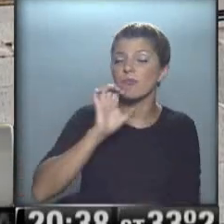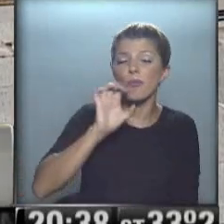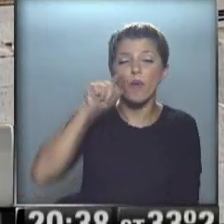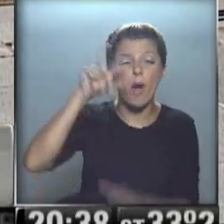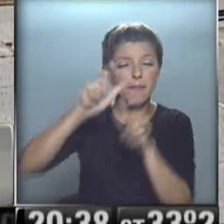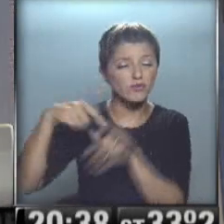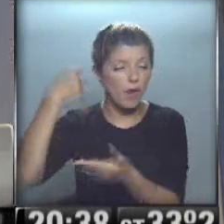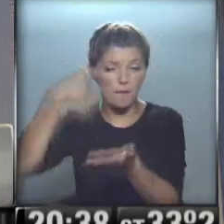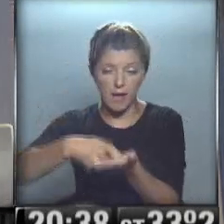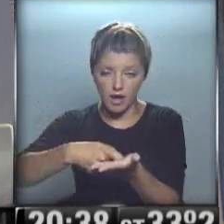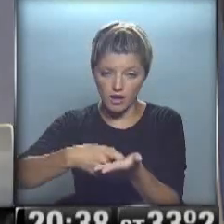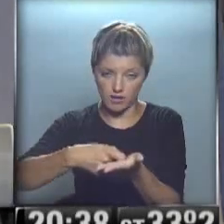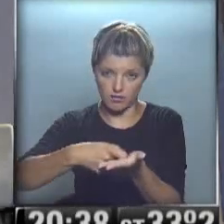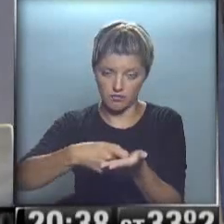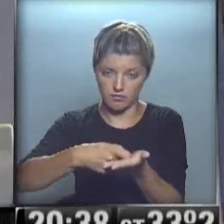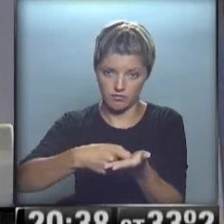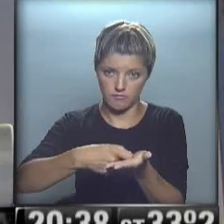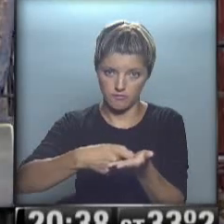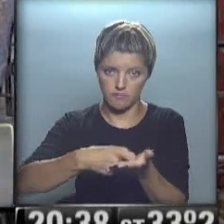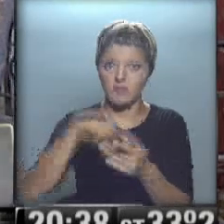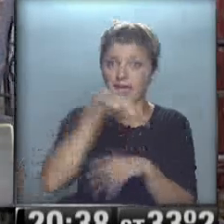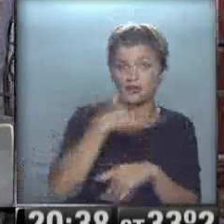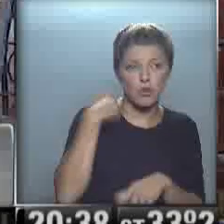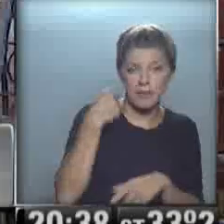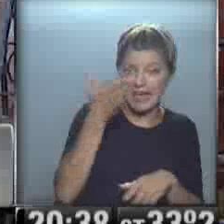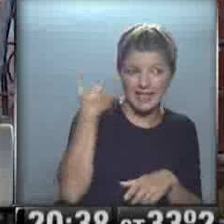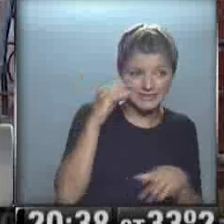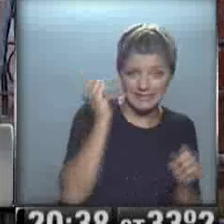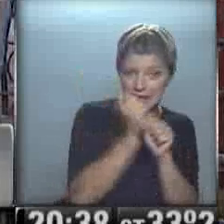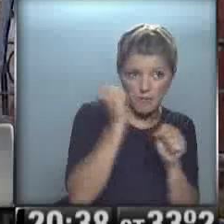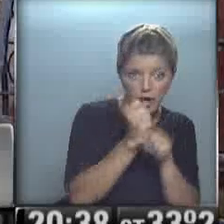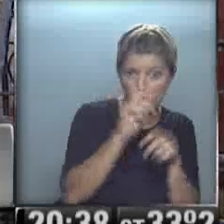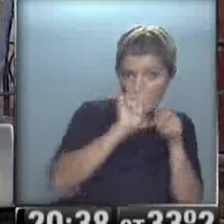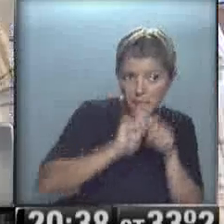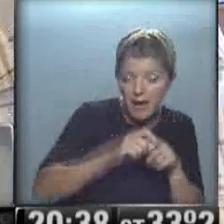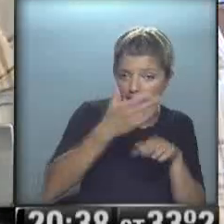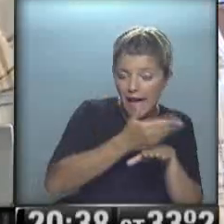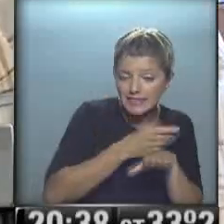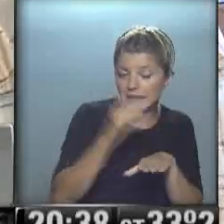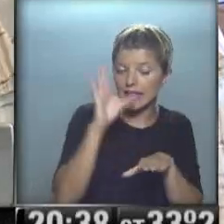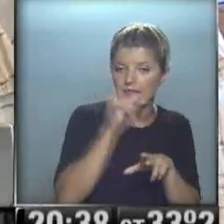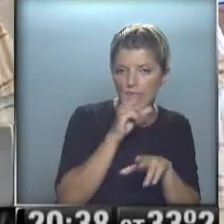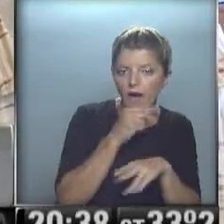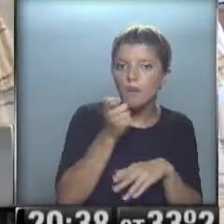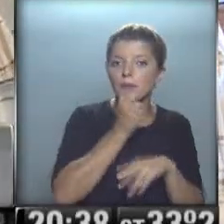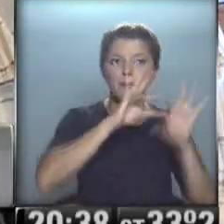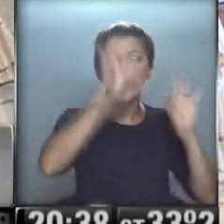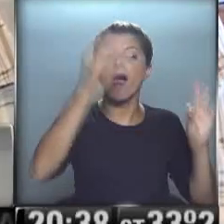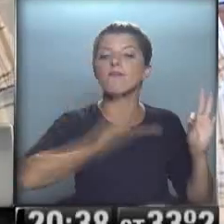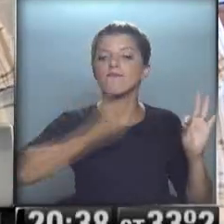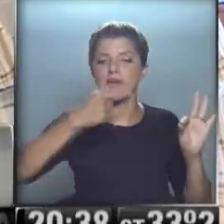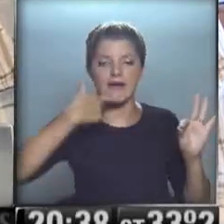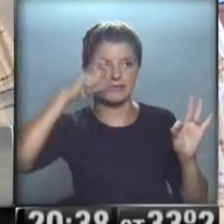el ciudadano consumidor no no han previsto esta ola de calor digamos las fases las estaciones las